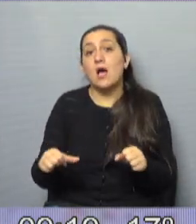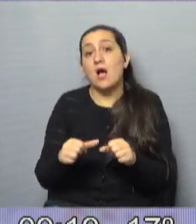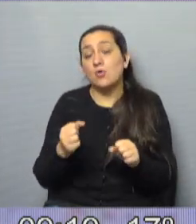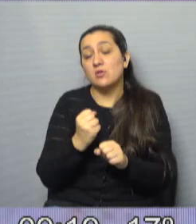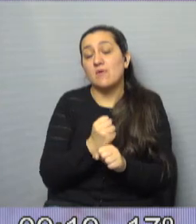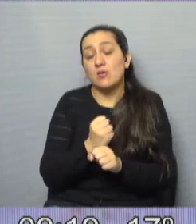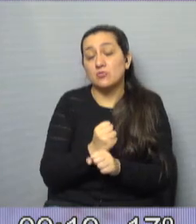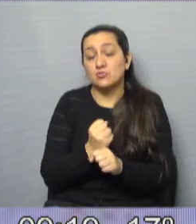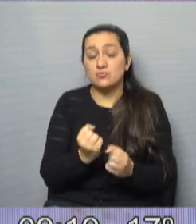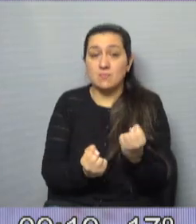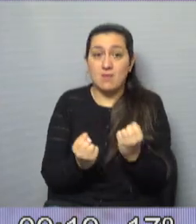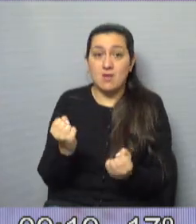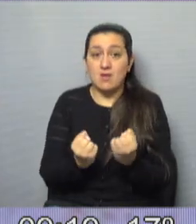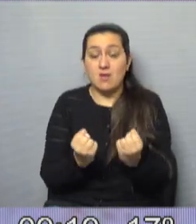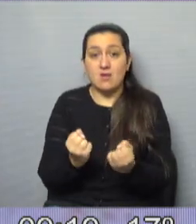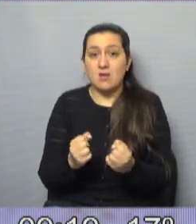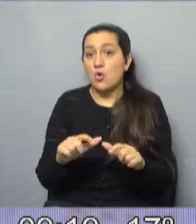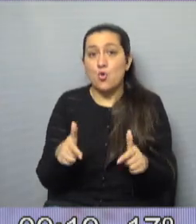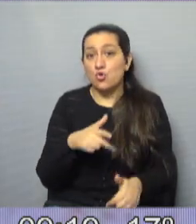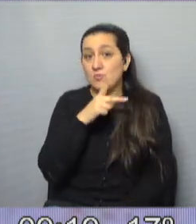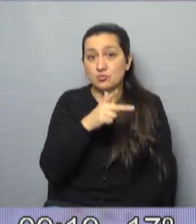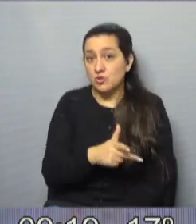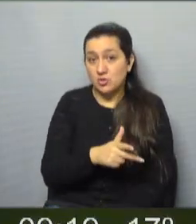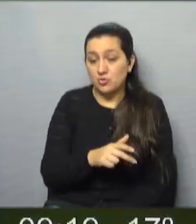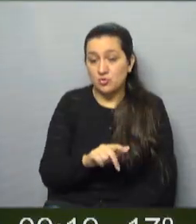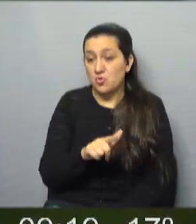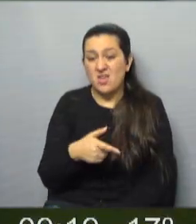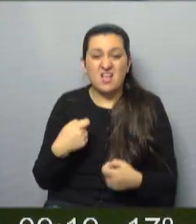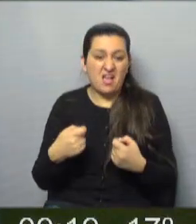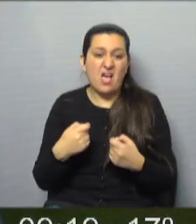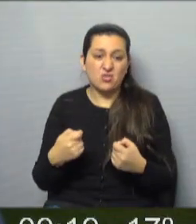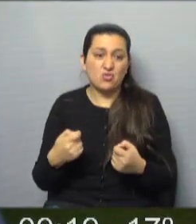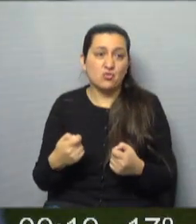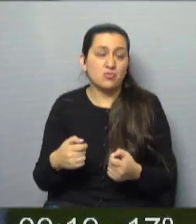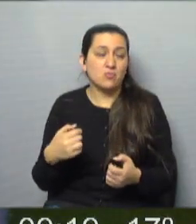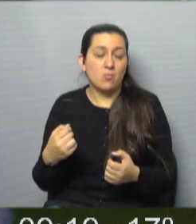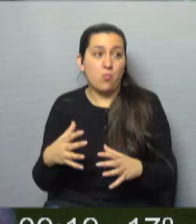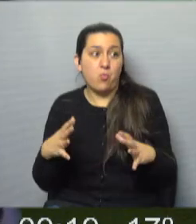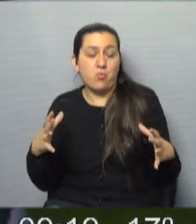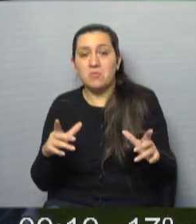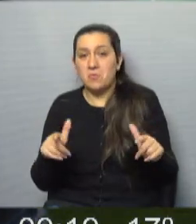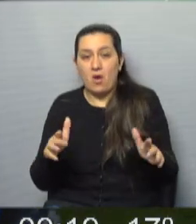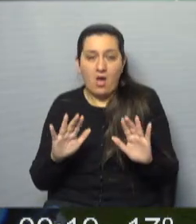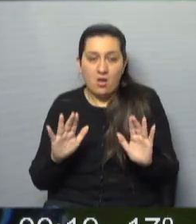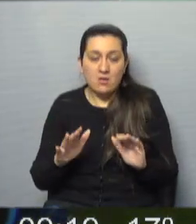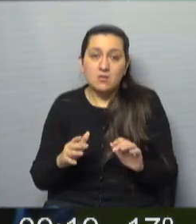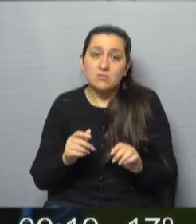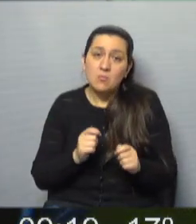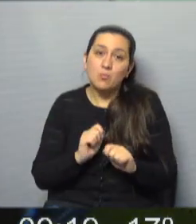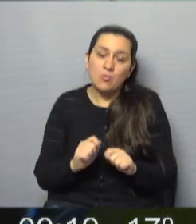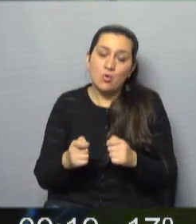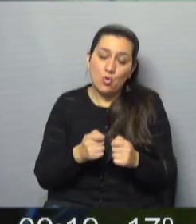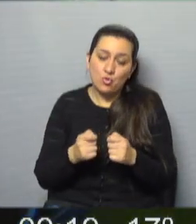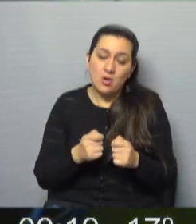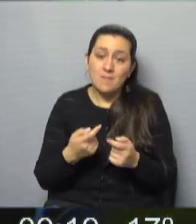trabajo. No tenemos hijos, no tenemos grandes gastos, entonces la peleamos. Se controla. Pero después